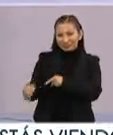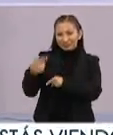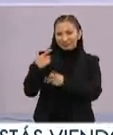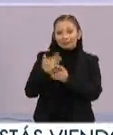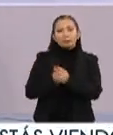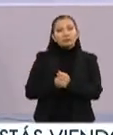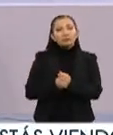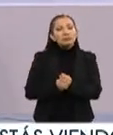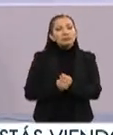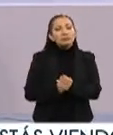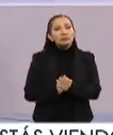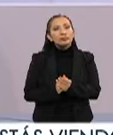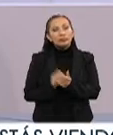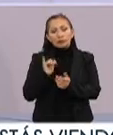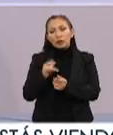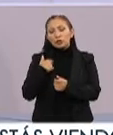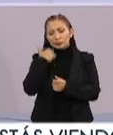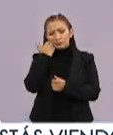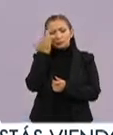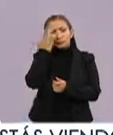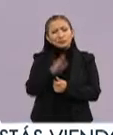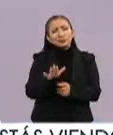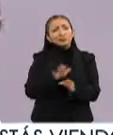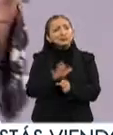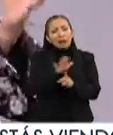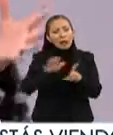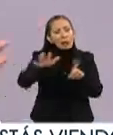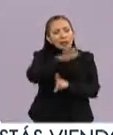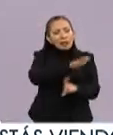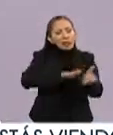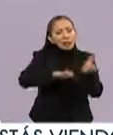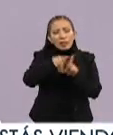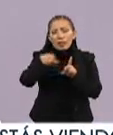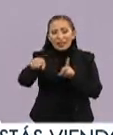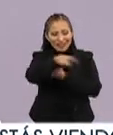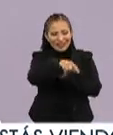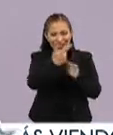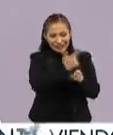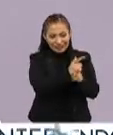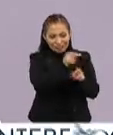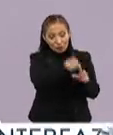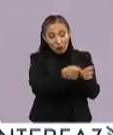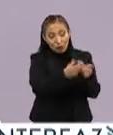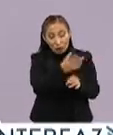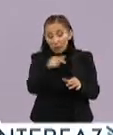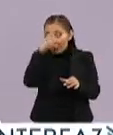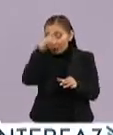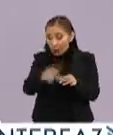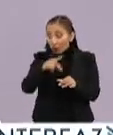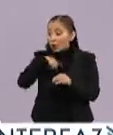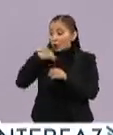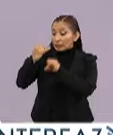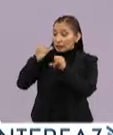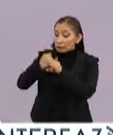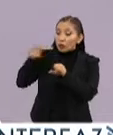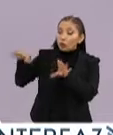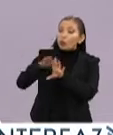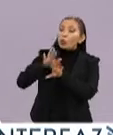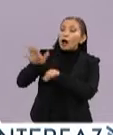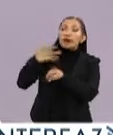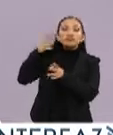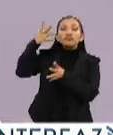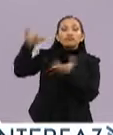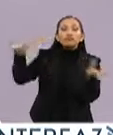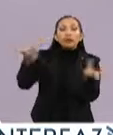del corte, Ana Cris. Sí, Cristian, yo quería saber cuál es el contexto, ¿no?, al que responde esta carrera, tanto nacional como internacionalmente.